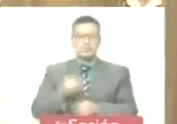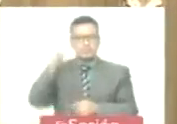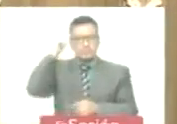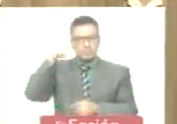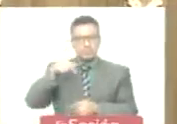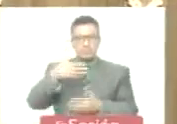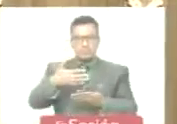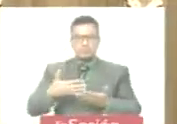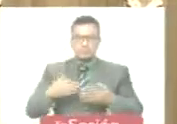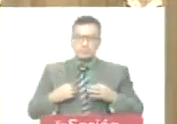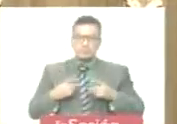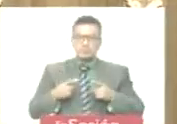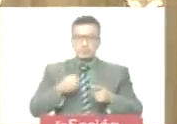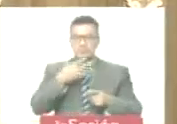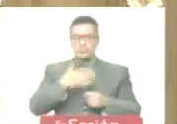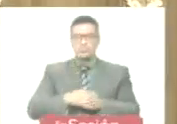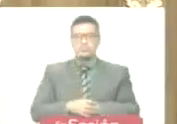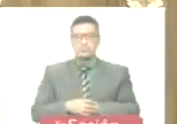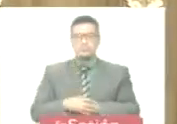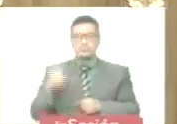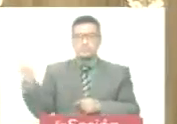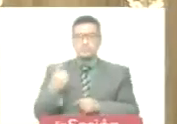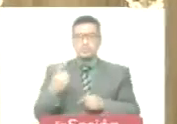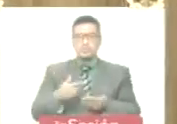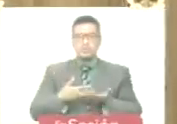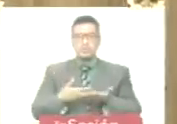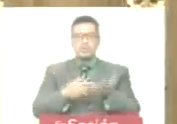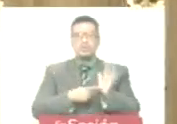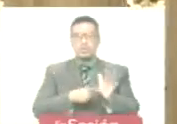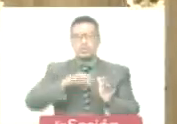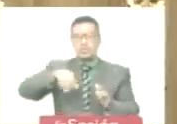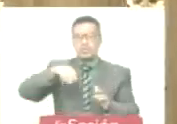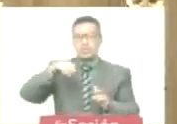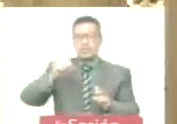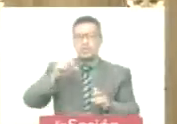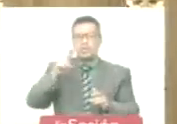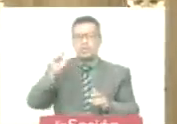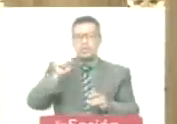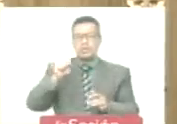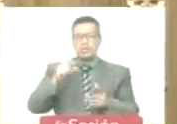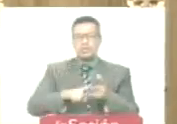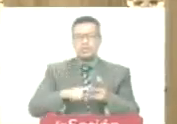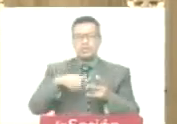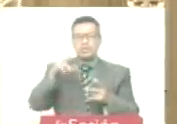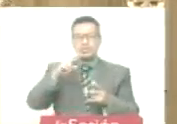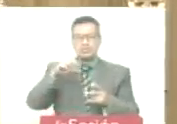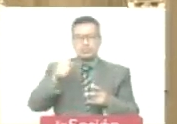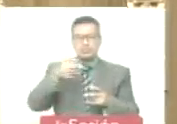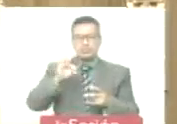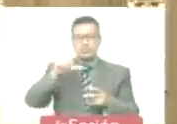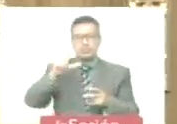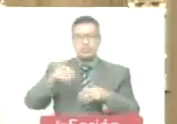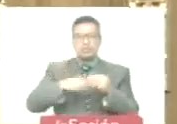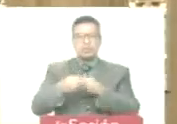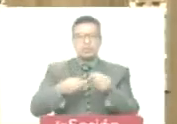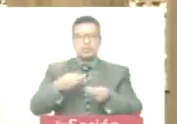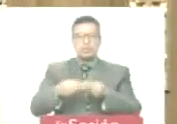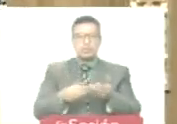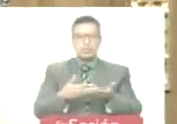llena de satisfacción venir a presentar a Jesús Rafael Salazar Velázquez, quien ha sido